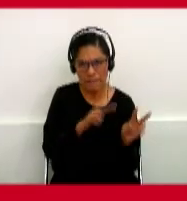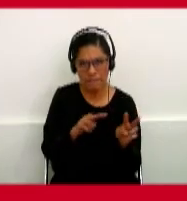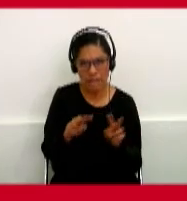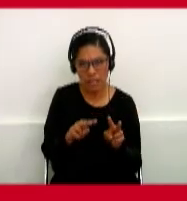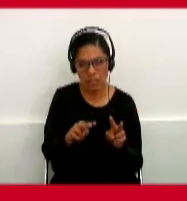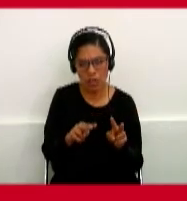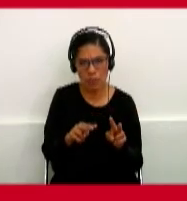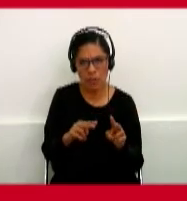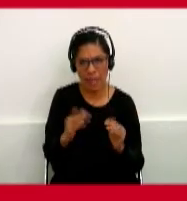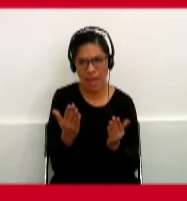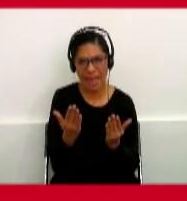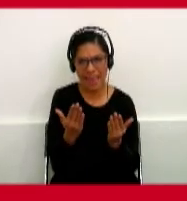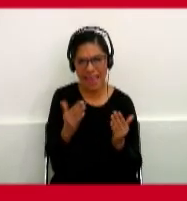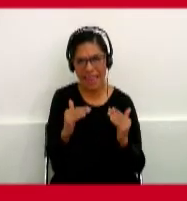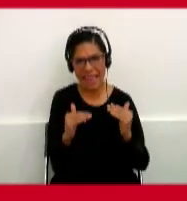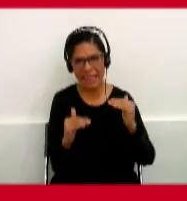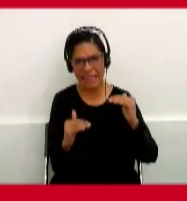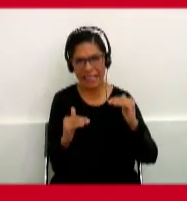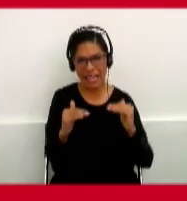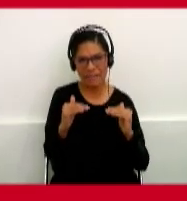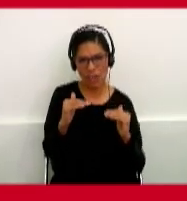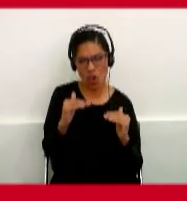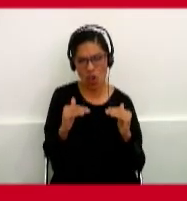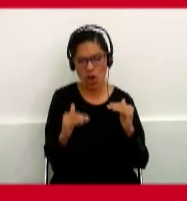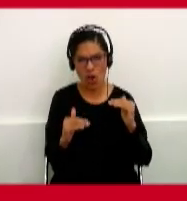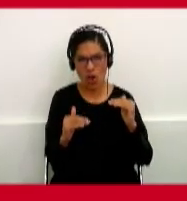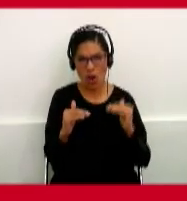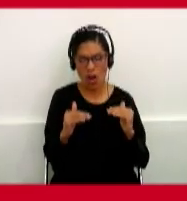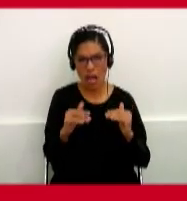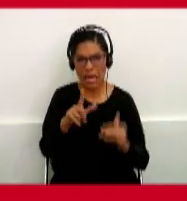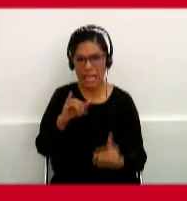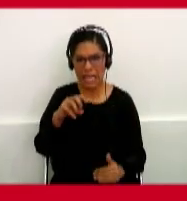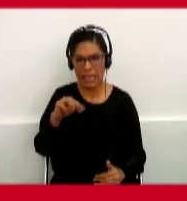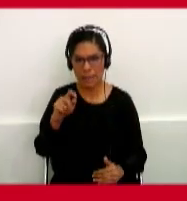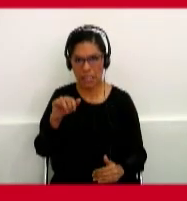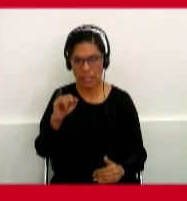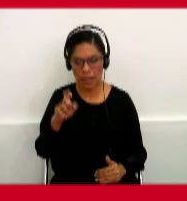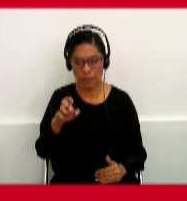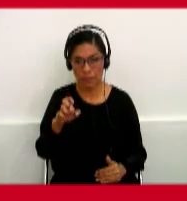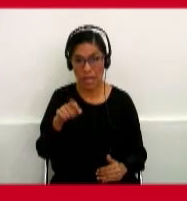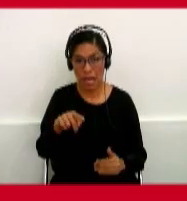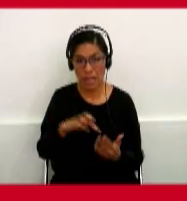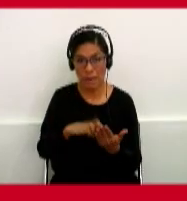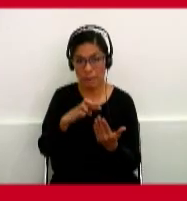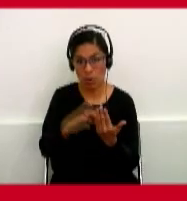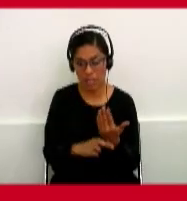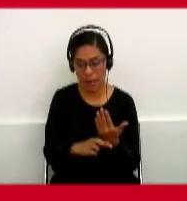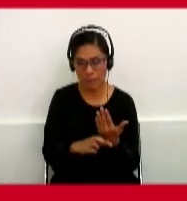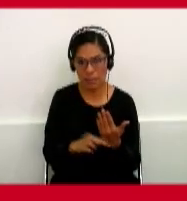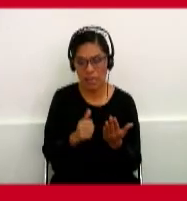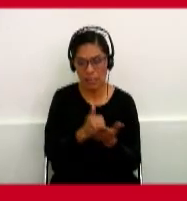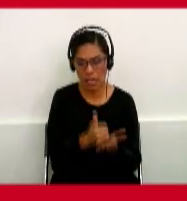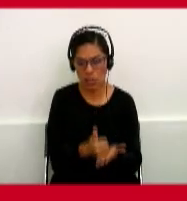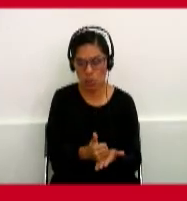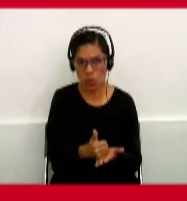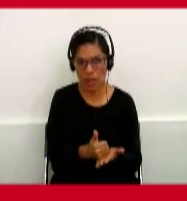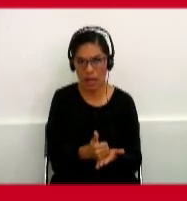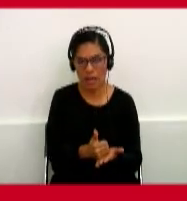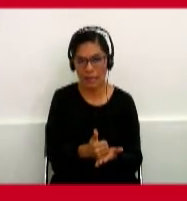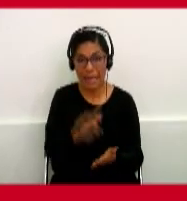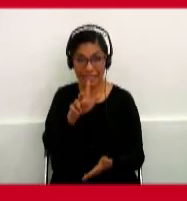método de equilibrio límite. Entonces, acá pueden ver que hay programas que nos ofrecen hacer este tipo de modelamientos en